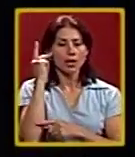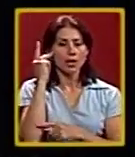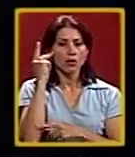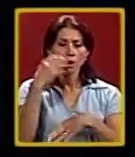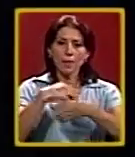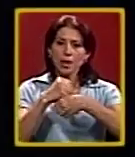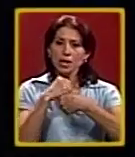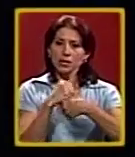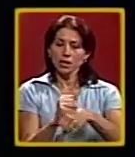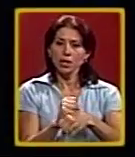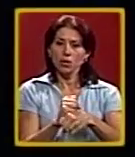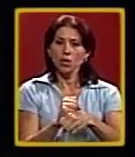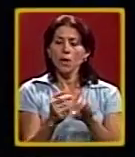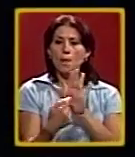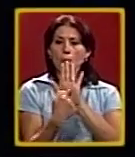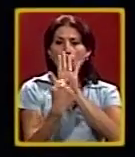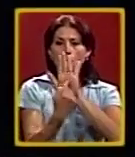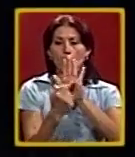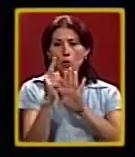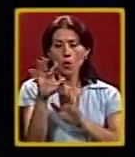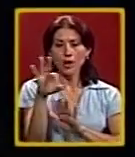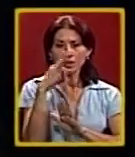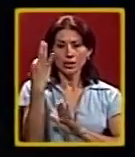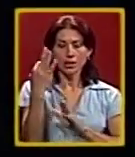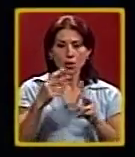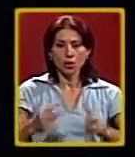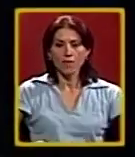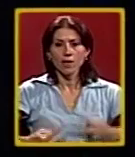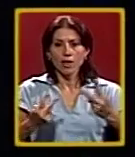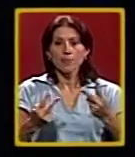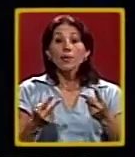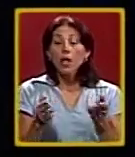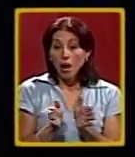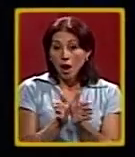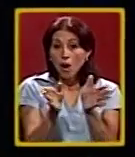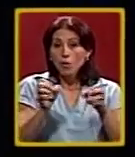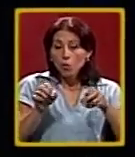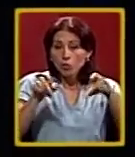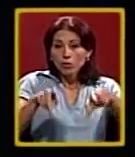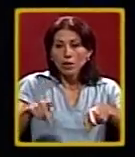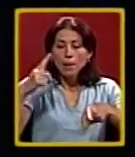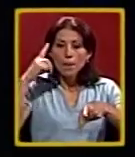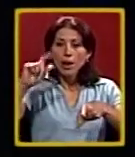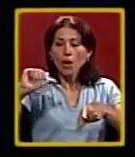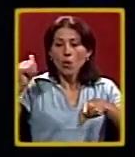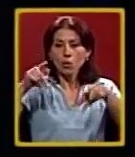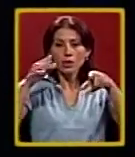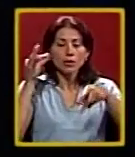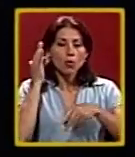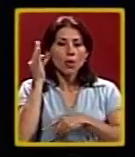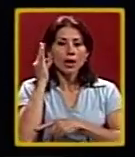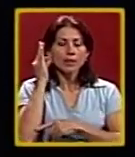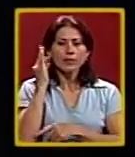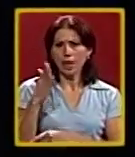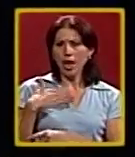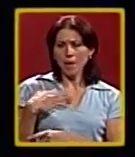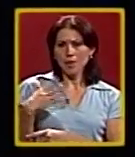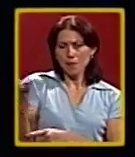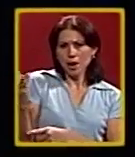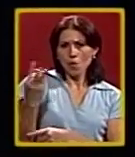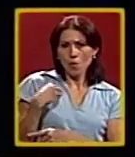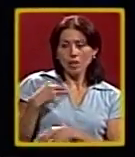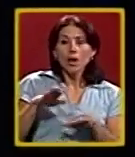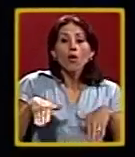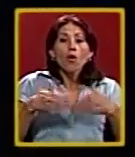un estilo de vida, va abriendo brechas para las demás mujeres. A mí me cuentan cómo las mujeres